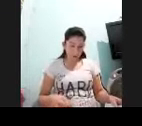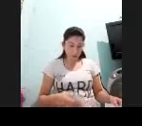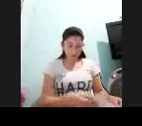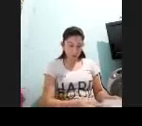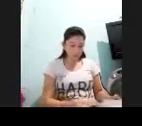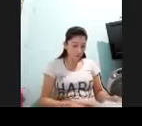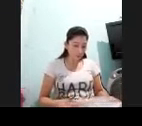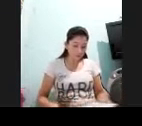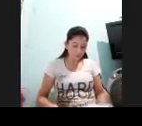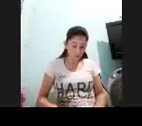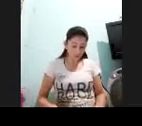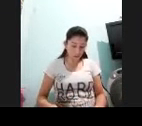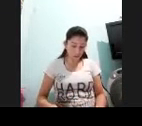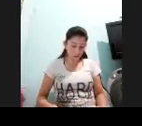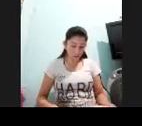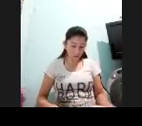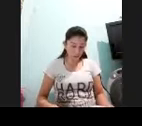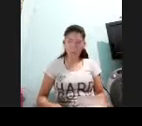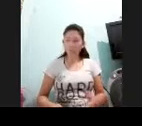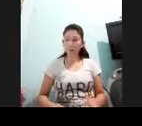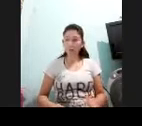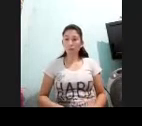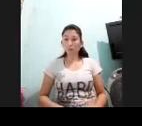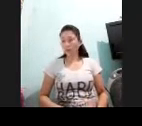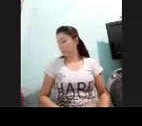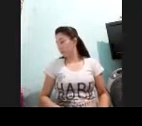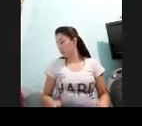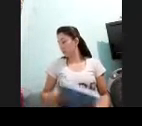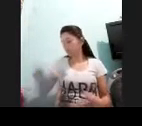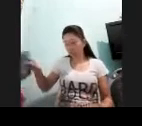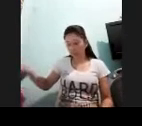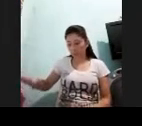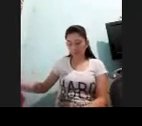termina con la última consonante. ¿Y la vocal que queda agarra un sonido?